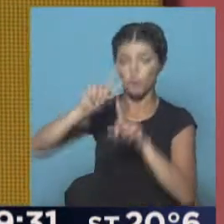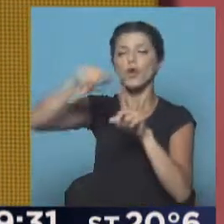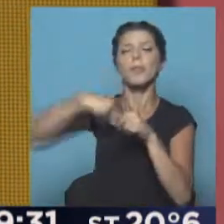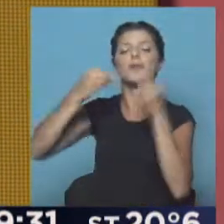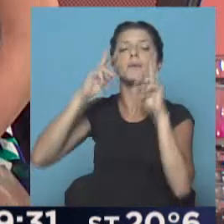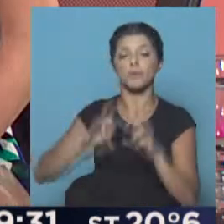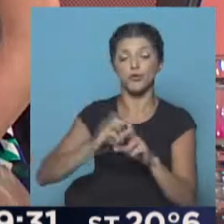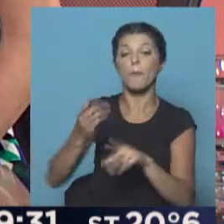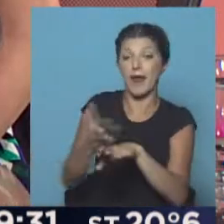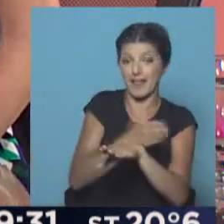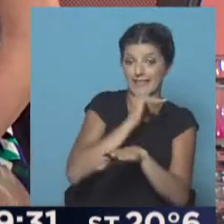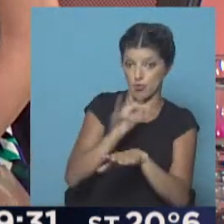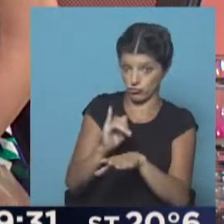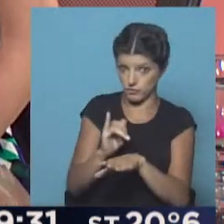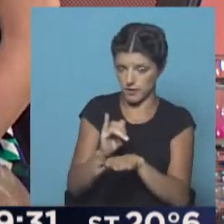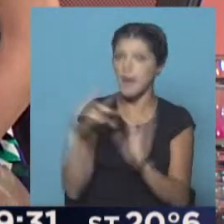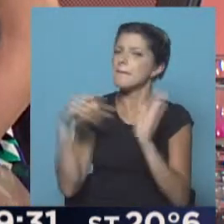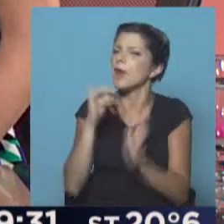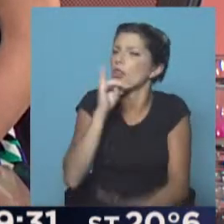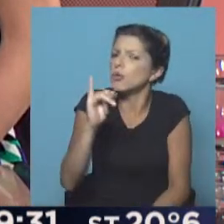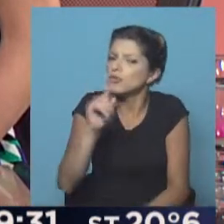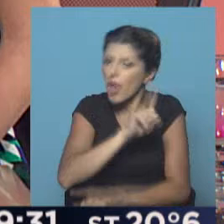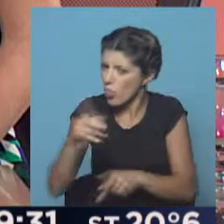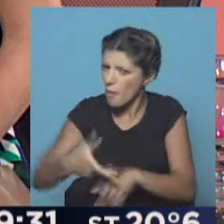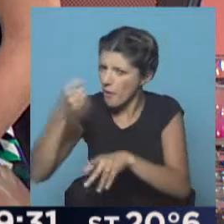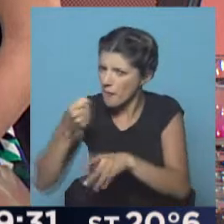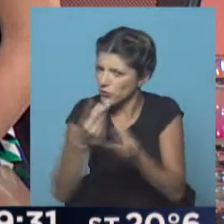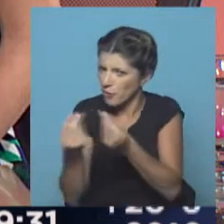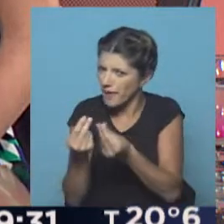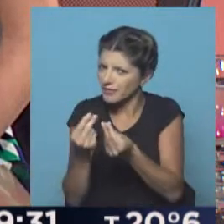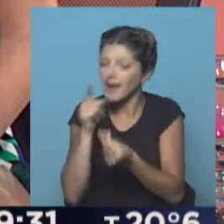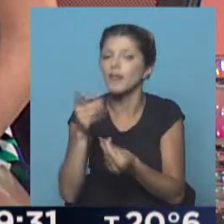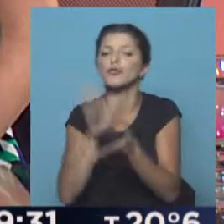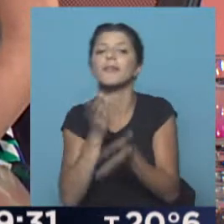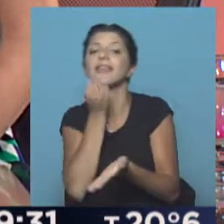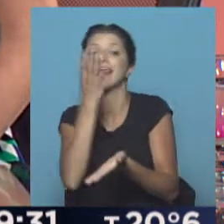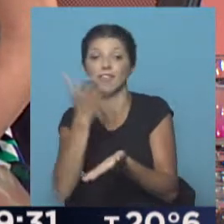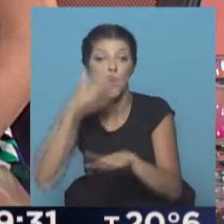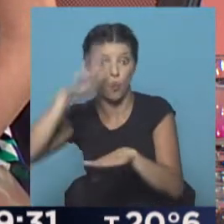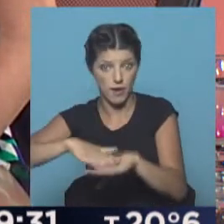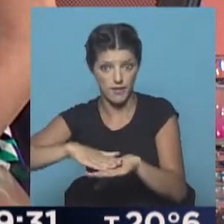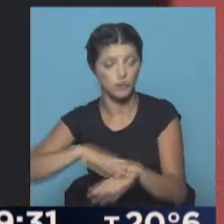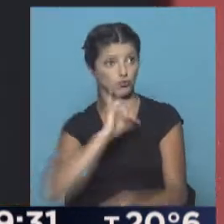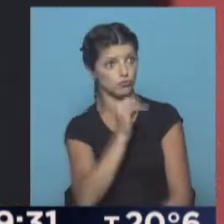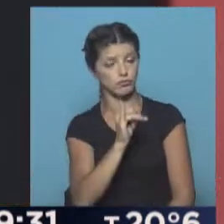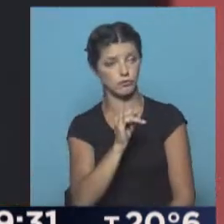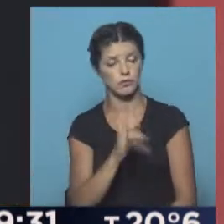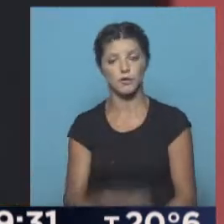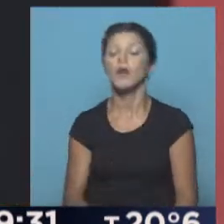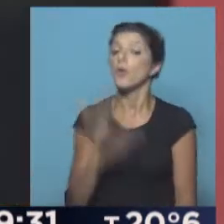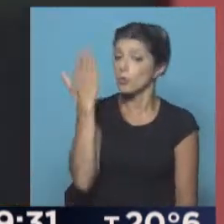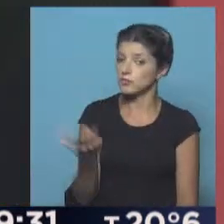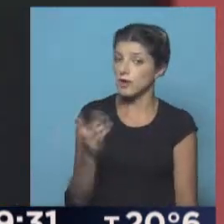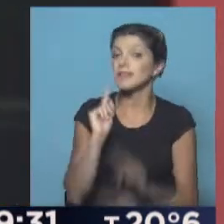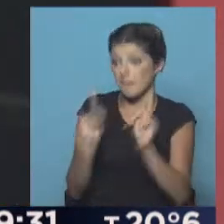¿no? Así es. Pero la denuncia no fue por los bolsos, sino que tenía que ver con sus declaraciones juradas. Exactamente. Ahora, usted como fiscal, ¿qué autocrítica